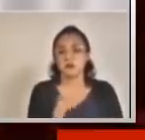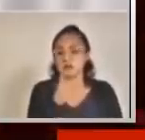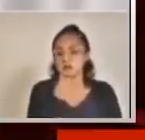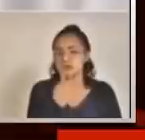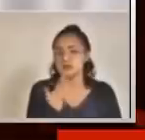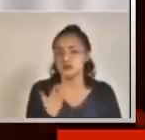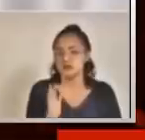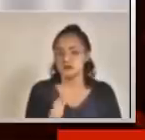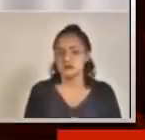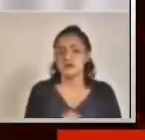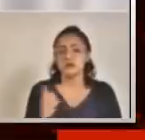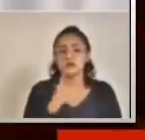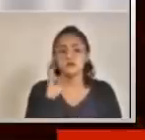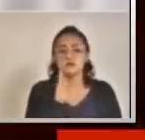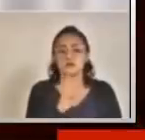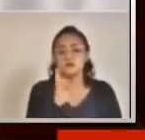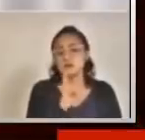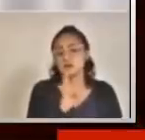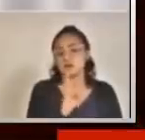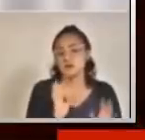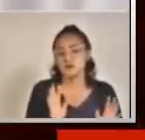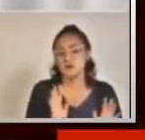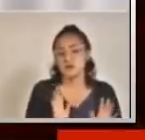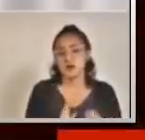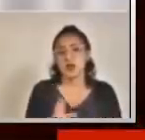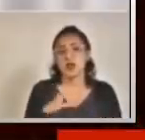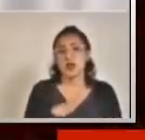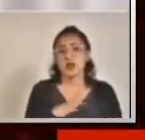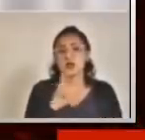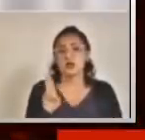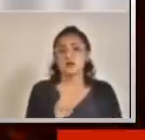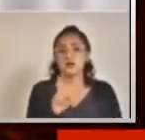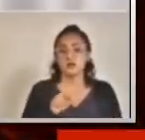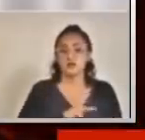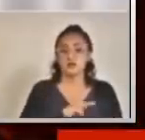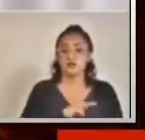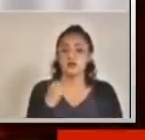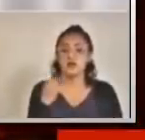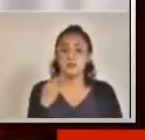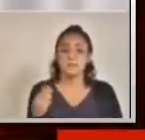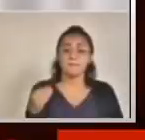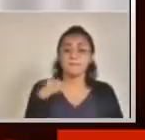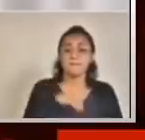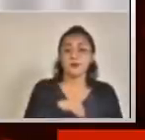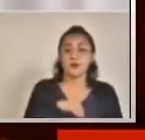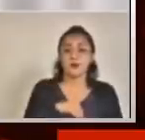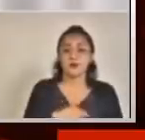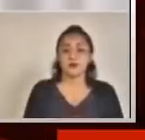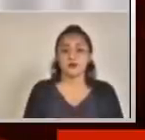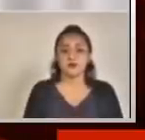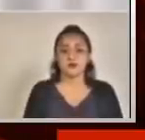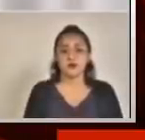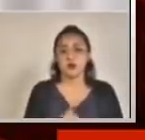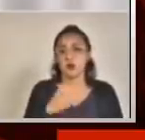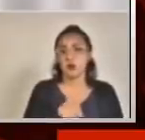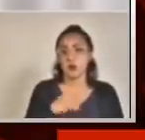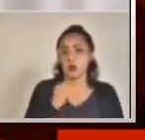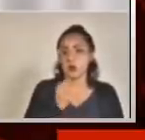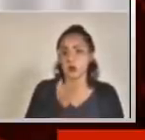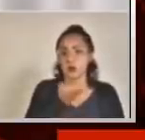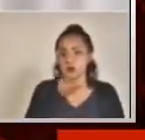que probablemente habían usado mi nombre y que yo no supiera